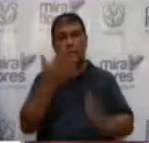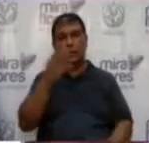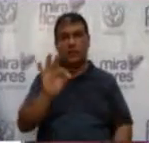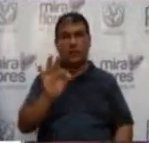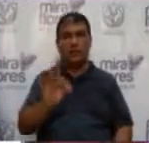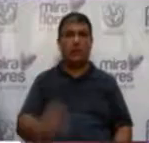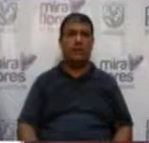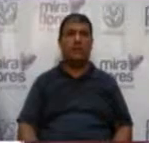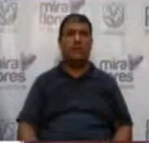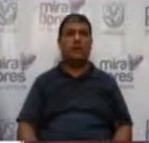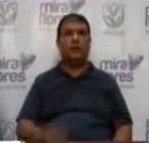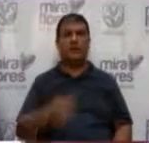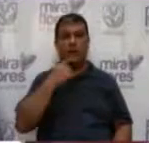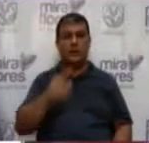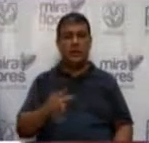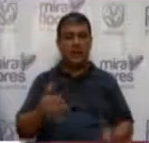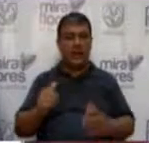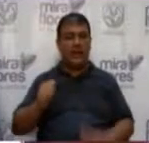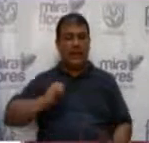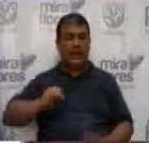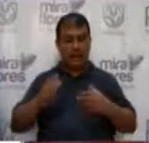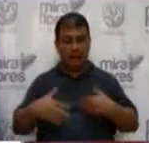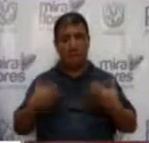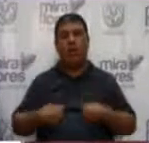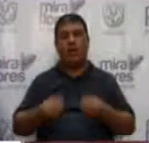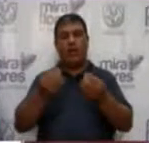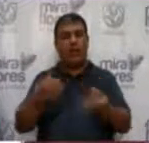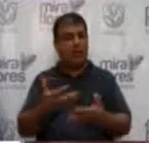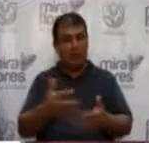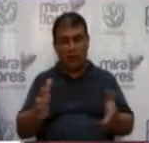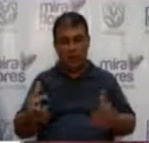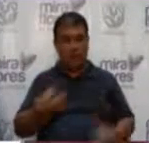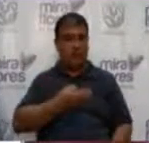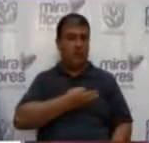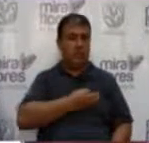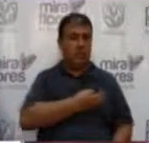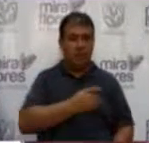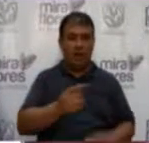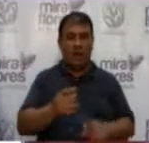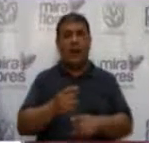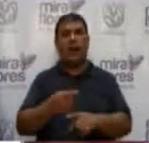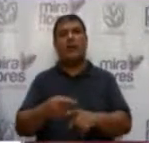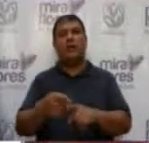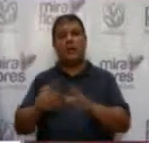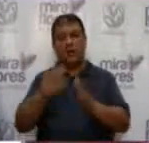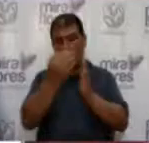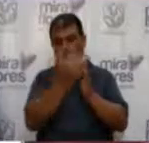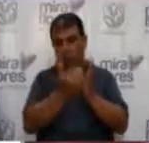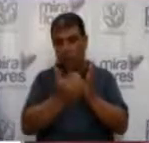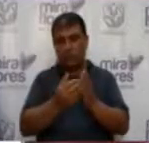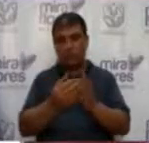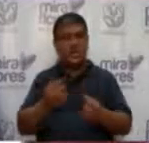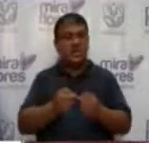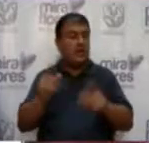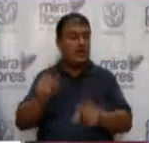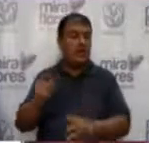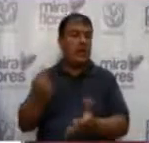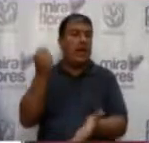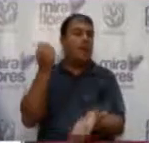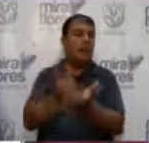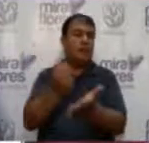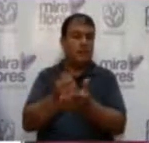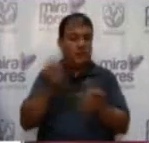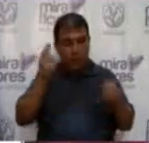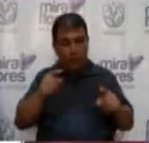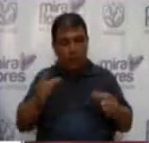19 que excepcionalmente el alcalde podrá otorgar cualquiera de las condecoraciones o distinciones dispuestas en la presente ordenanza sin necesidad de su aprobación mediante